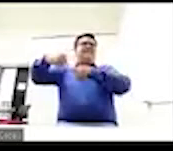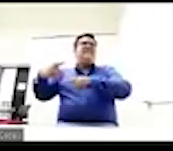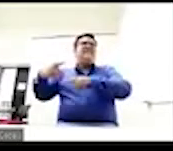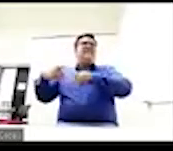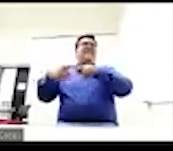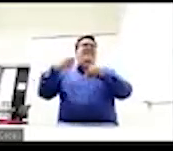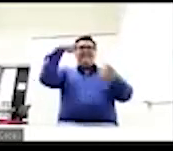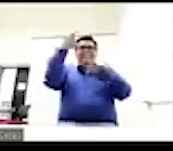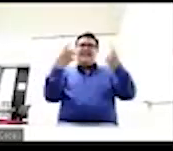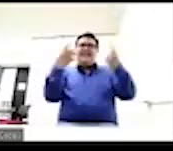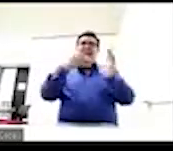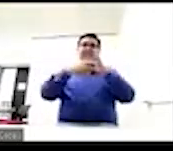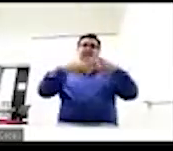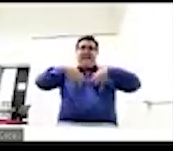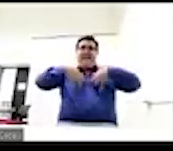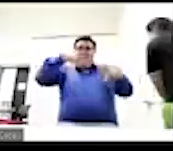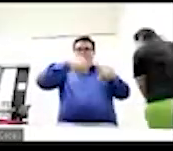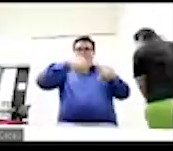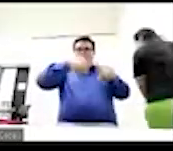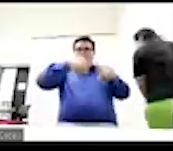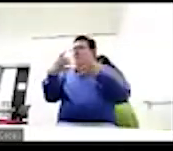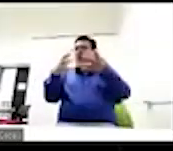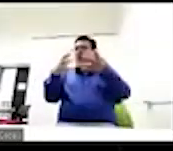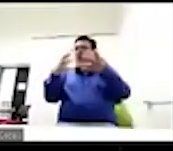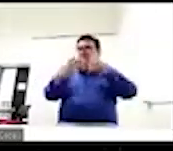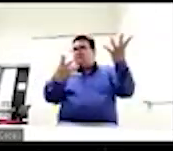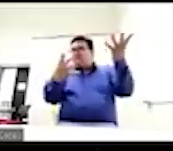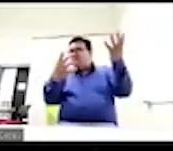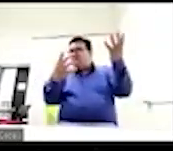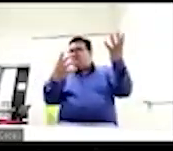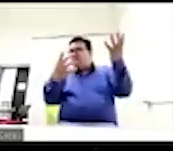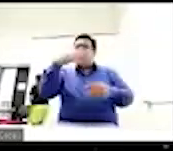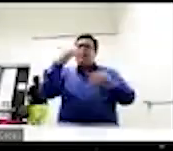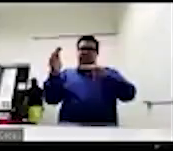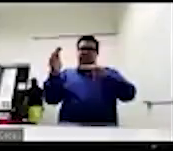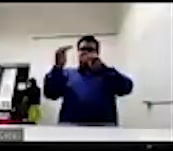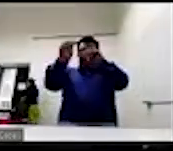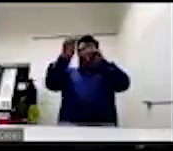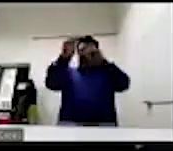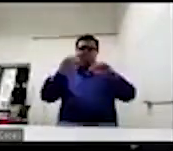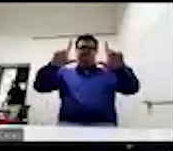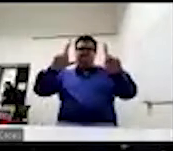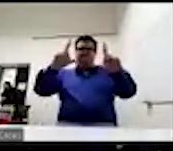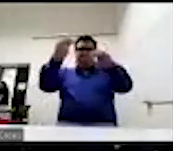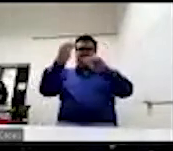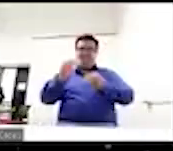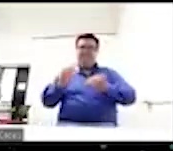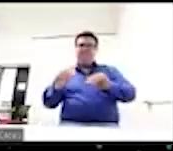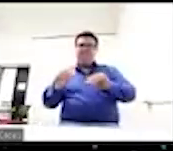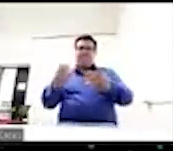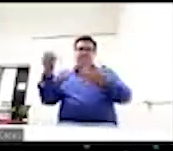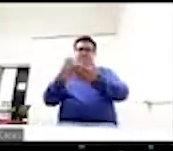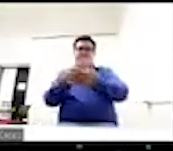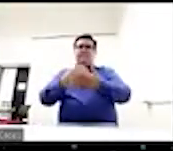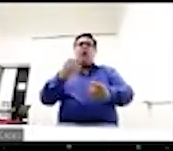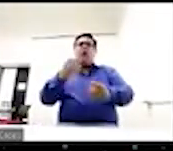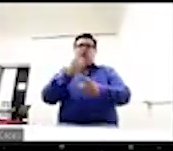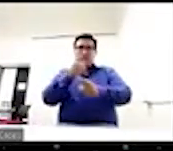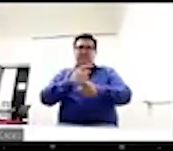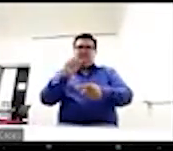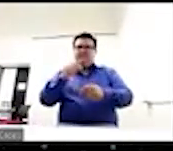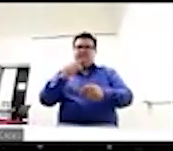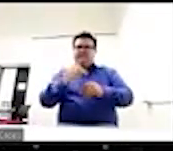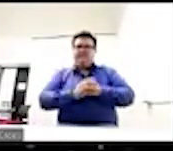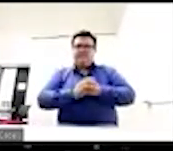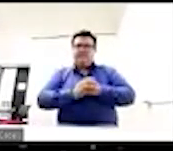propia medicina. Creo que puedes pasar a la siguiente diapositiva. Estos son los dibujos de animales